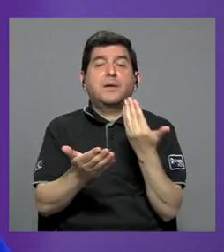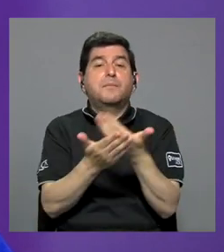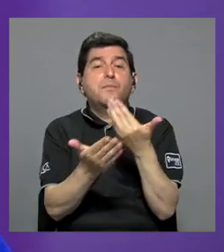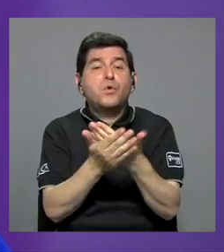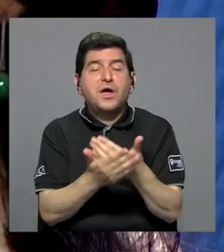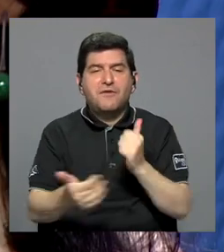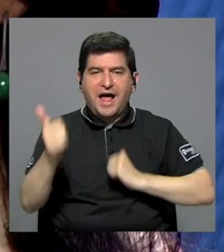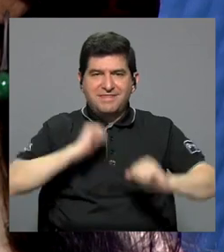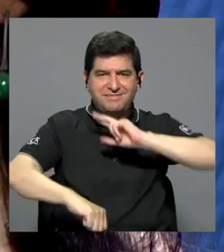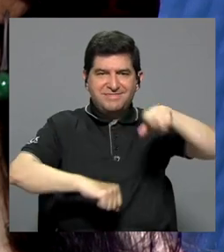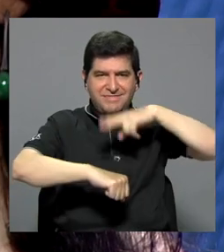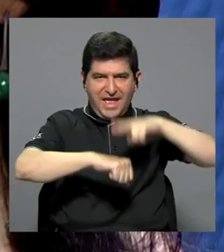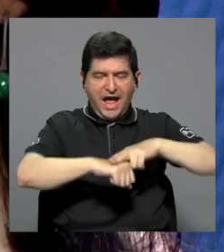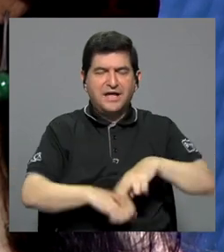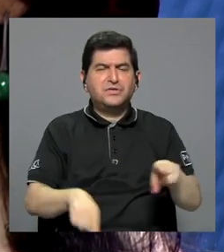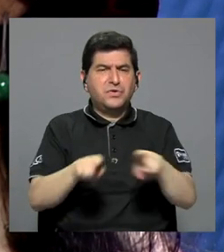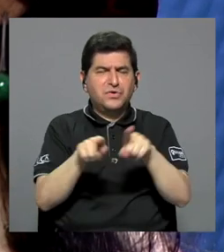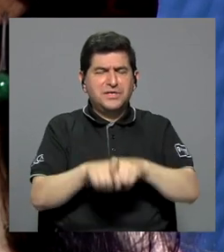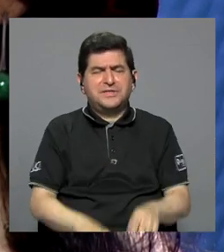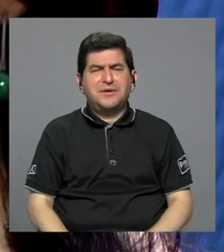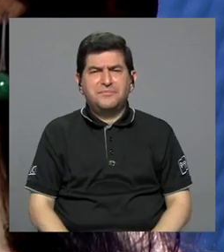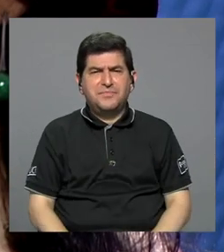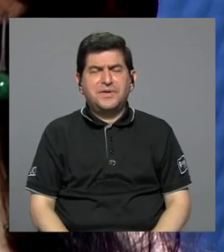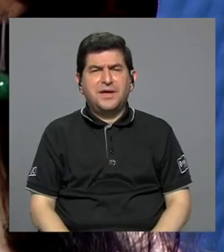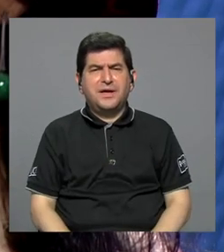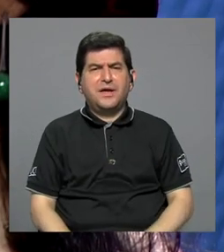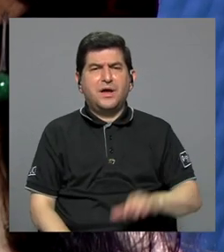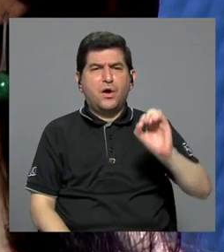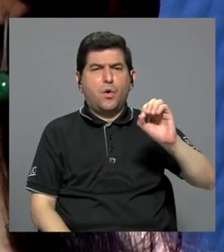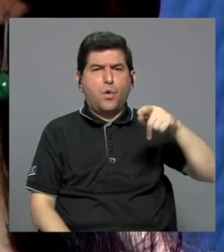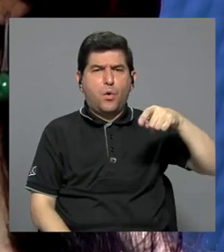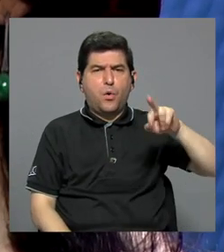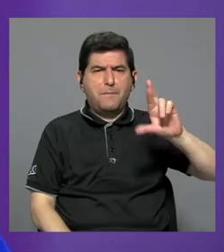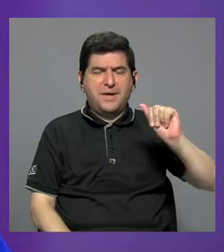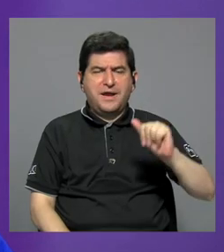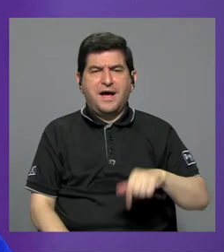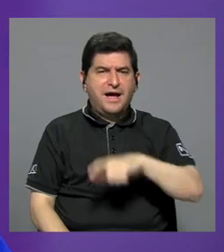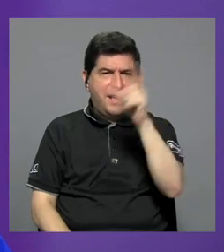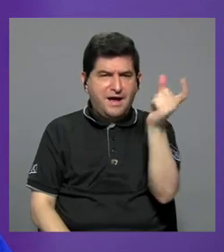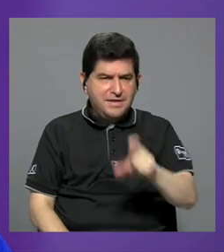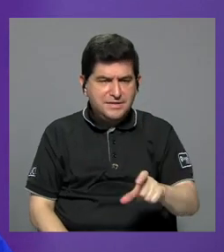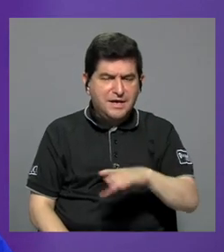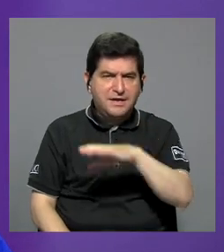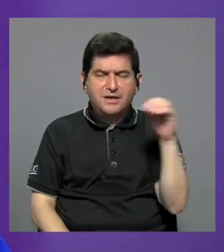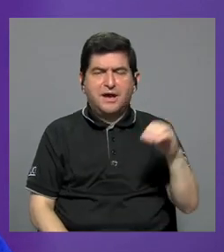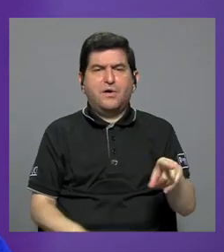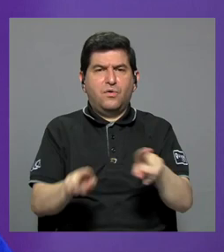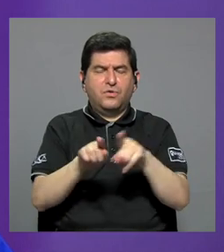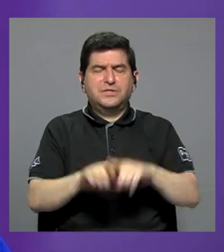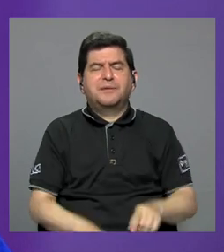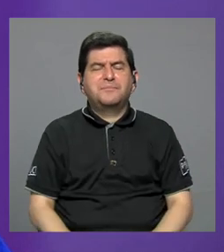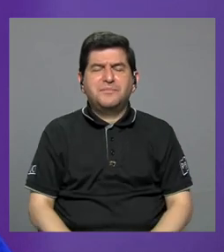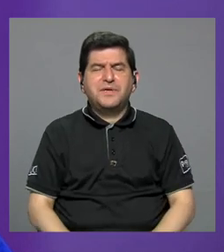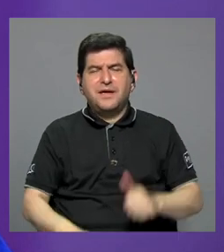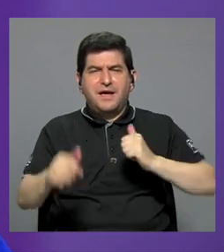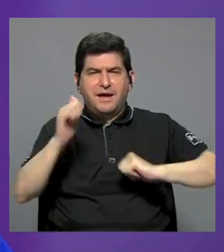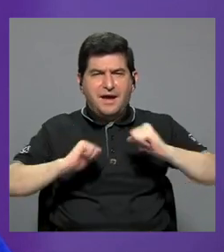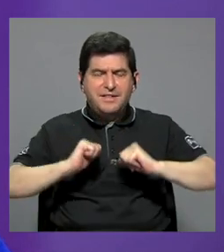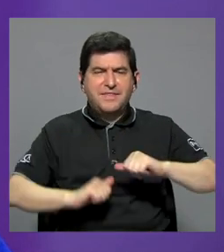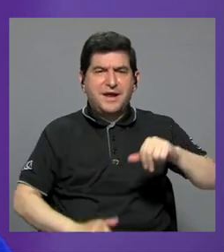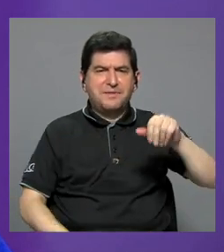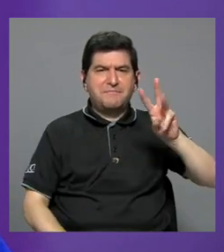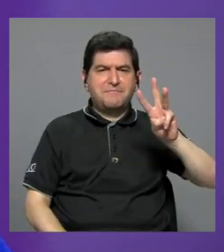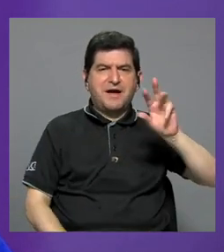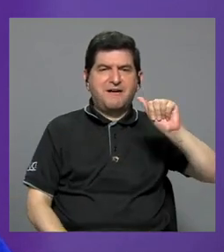teatro nacional. Y el culto que ha habido, tanto lo que ha sido la ópera italiana como lo que puede haber sido en su momento el drama wagneriano,